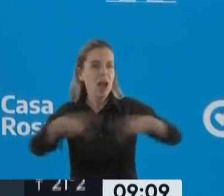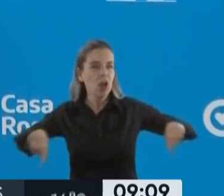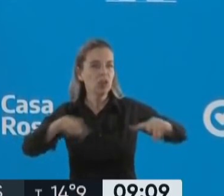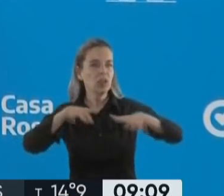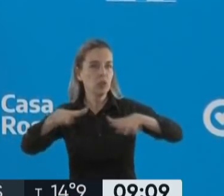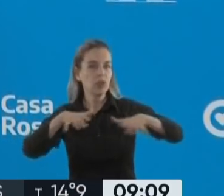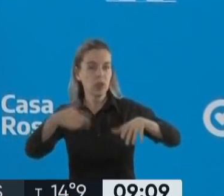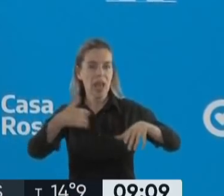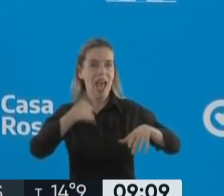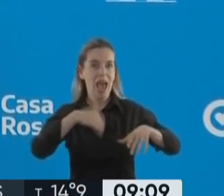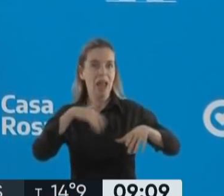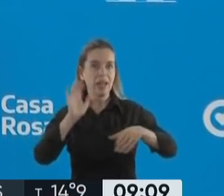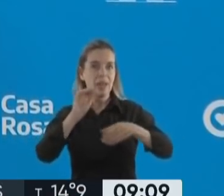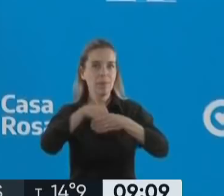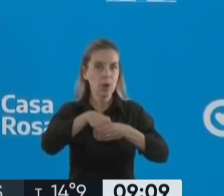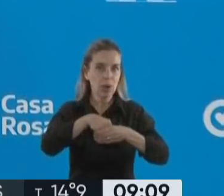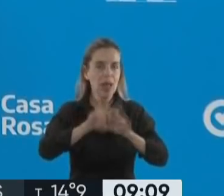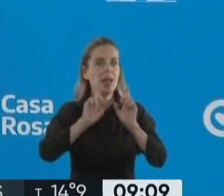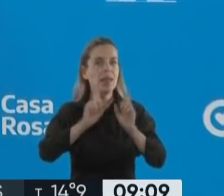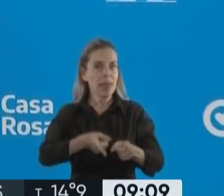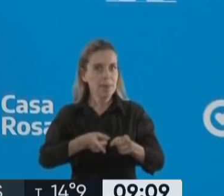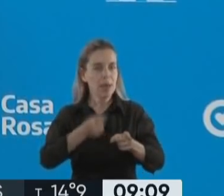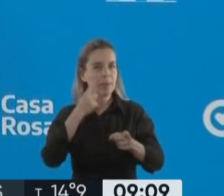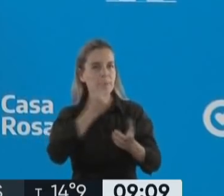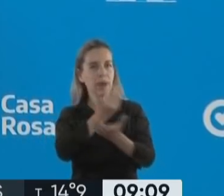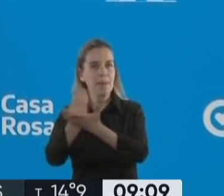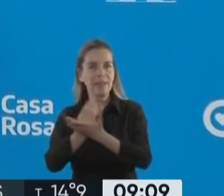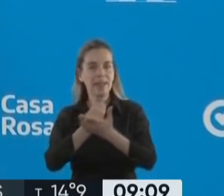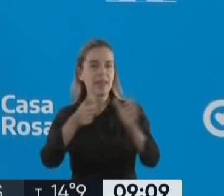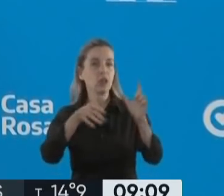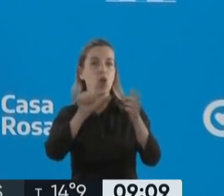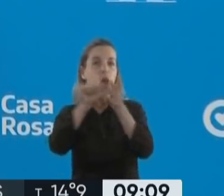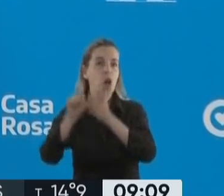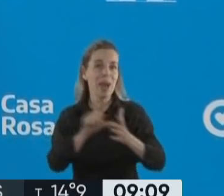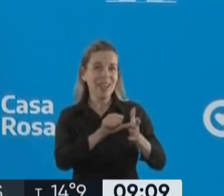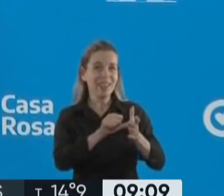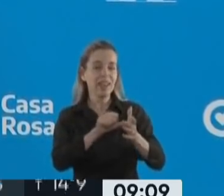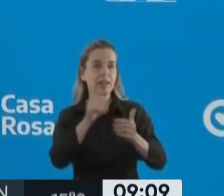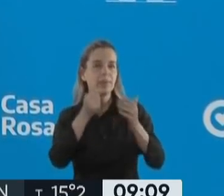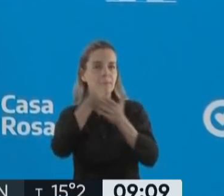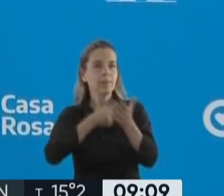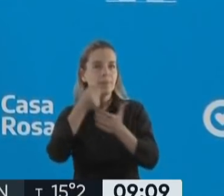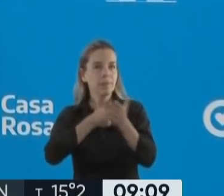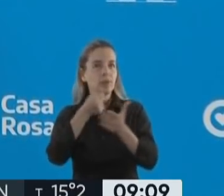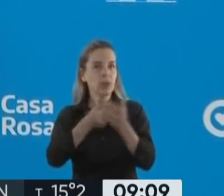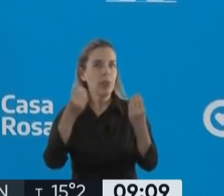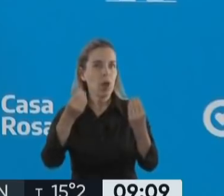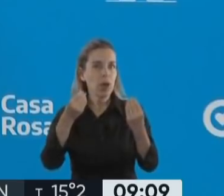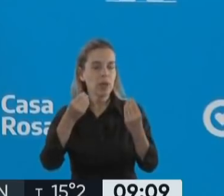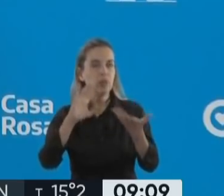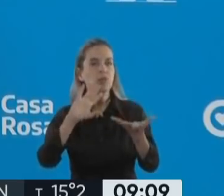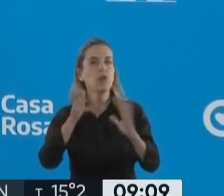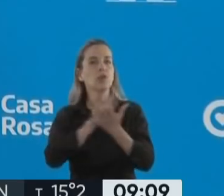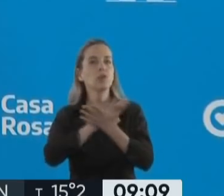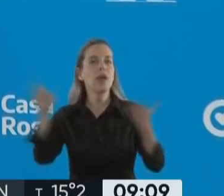en las que la Argentina está involucrada, sino también de la de todos los países de renta media que están tratando de que el nuevo orden internacional